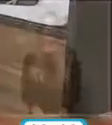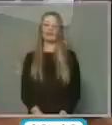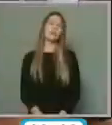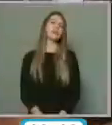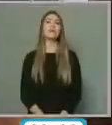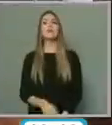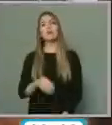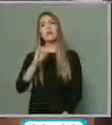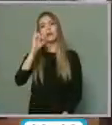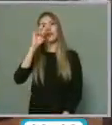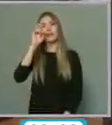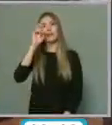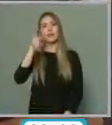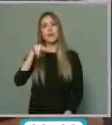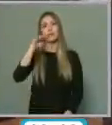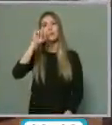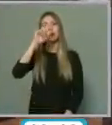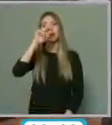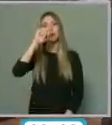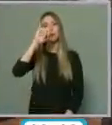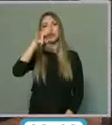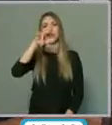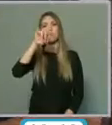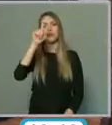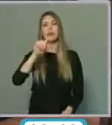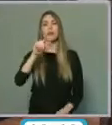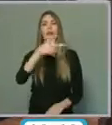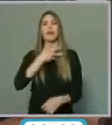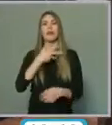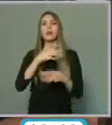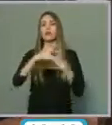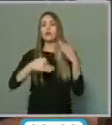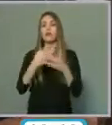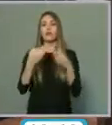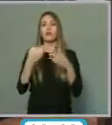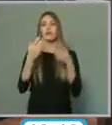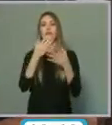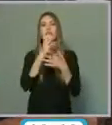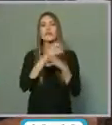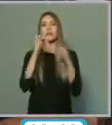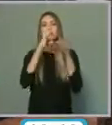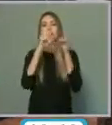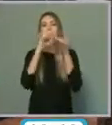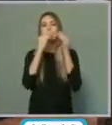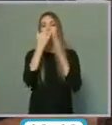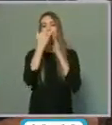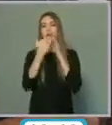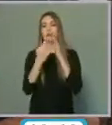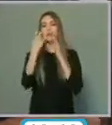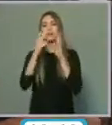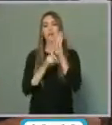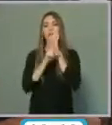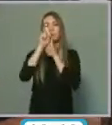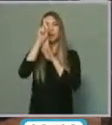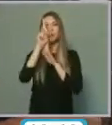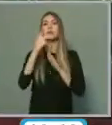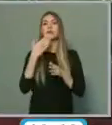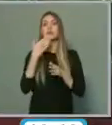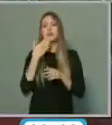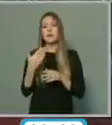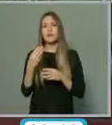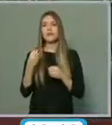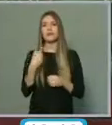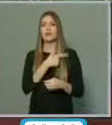Bueno, Iván Martínez nos trae todos los detalles de este extraordinario lanzamiento. Él es director de Wikimedia México y me da mucho gusto recibirte aquí en tu ciudad.